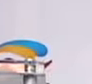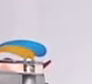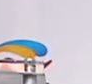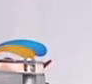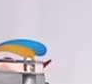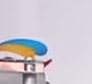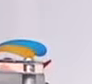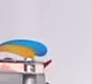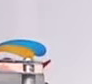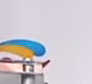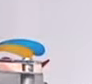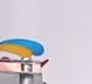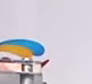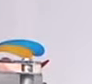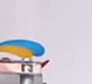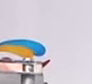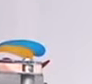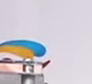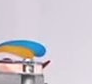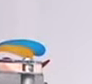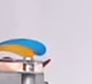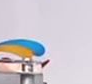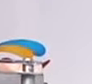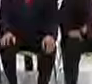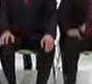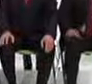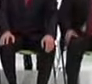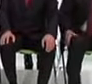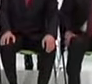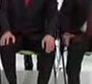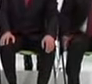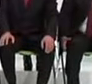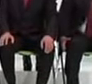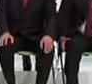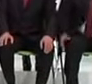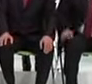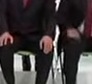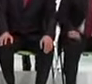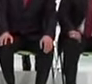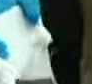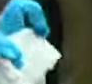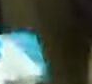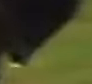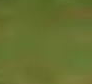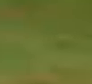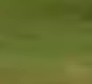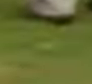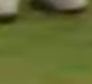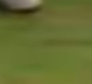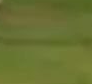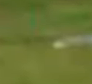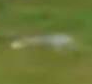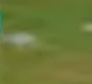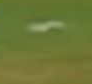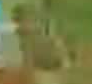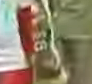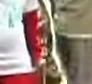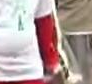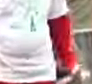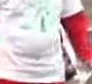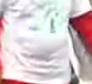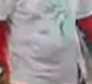el evento, el presidente de Grupo Salinas, contador público Ricardo Salinas Pliego, destacó la importancia que tiene la unidad entre gobierno, iniciativa privada y sociedad civil